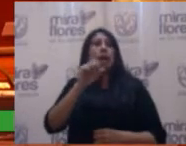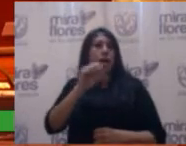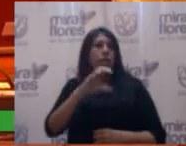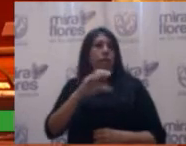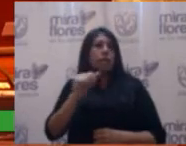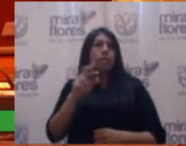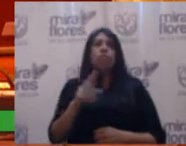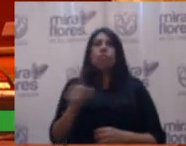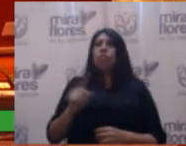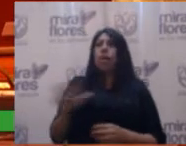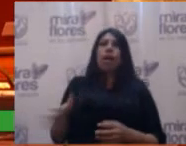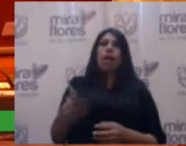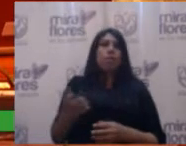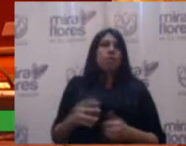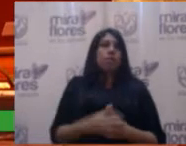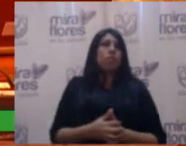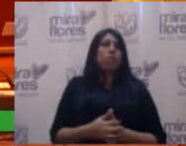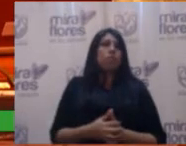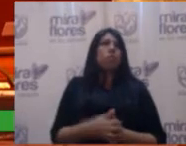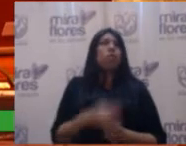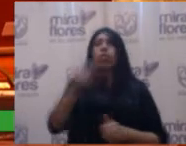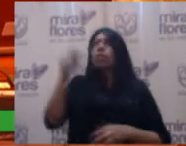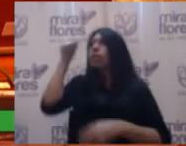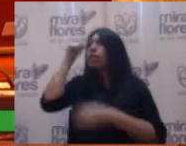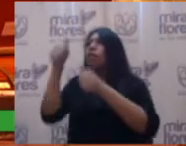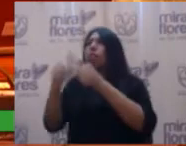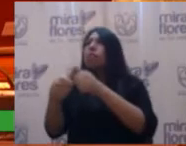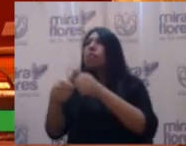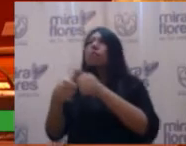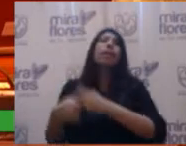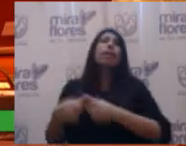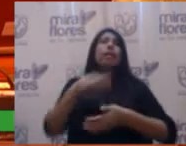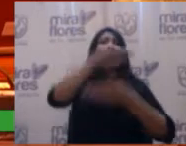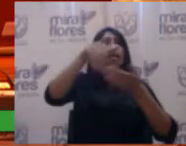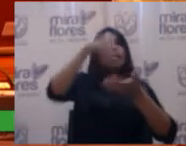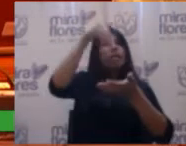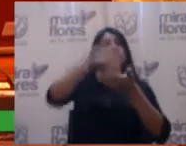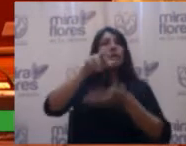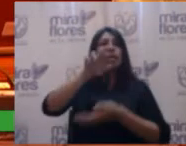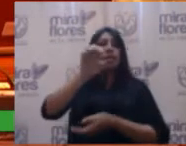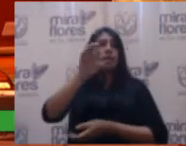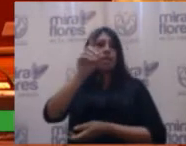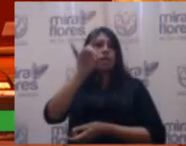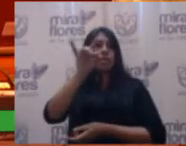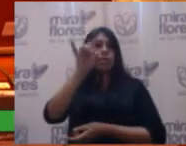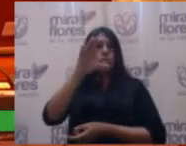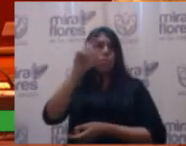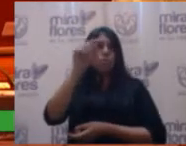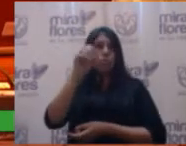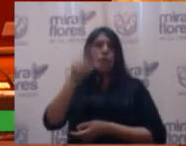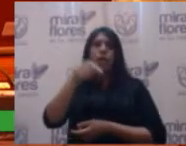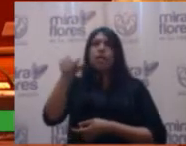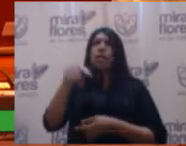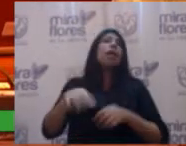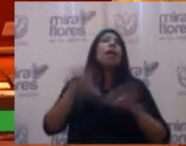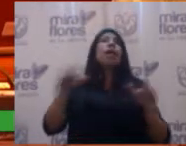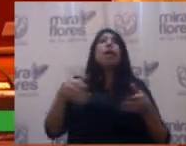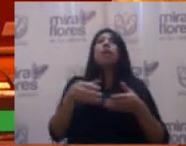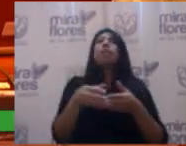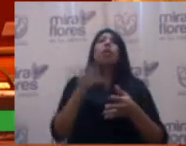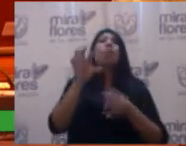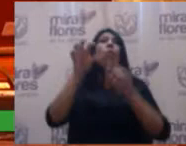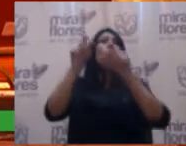la zona. Más bien, ustedes recordarán que en el Parque Reducto había un busto de los Heros,